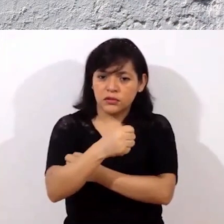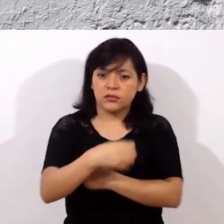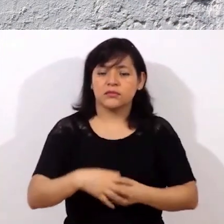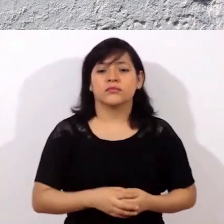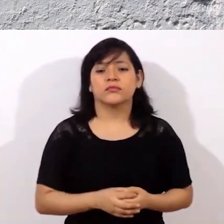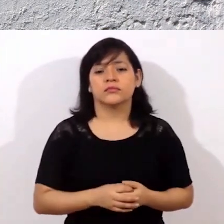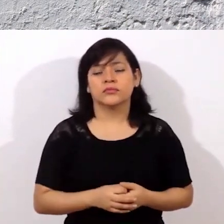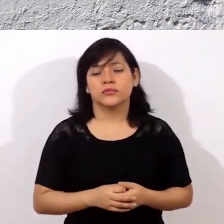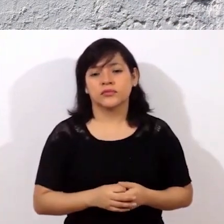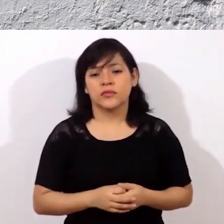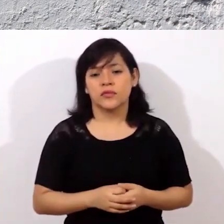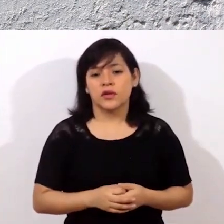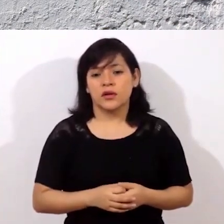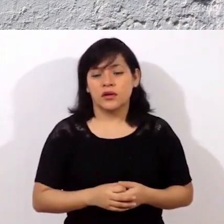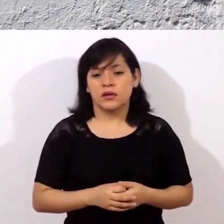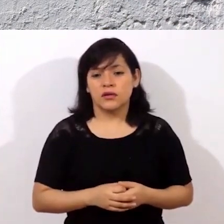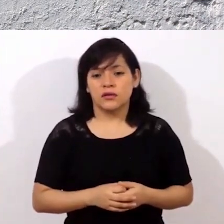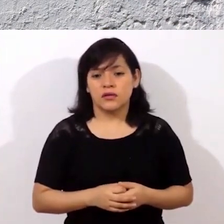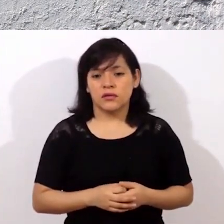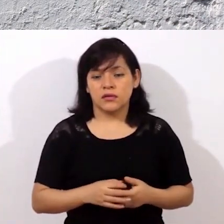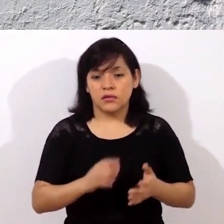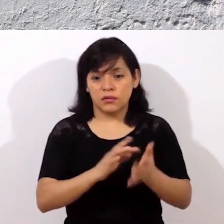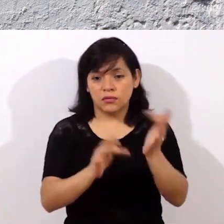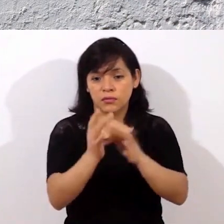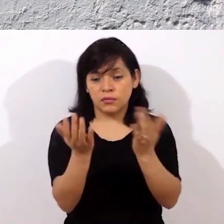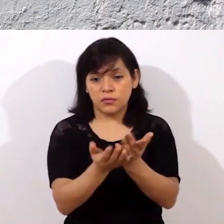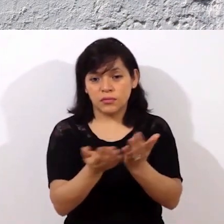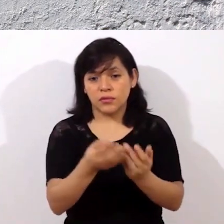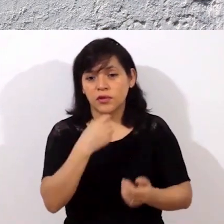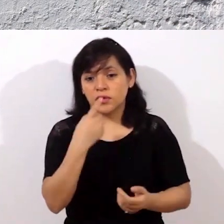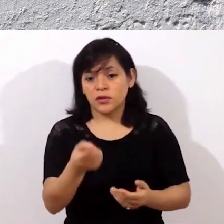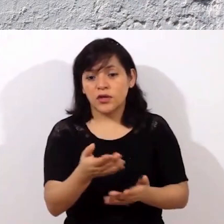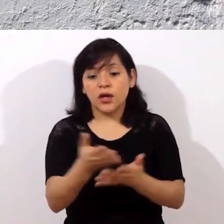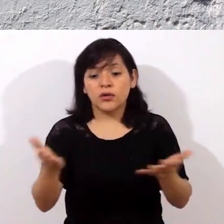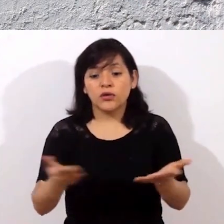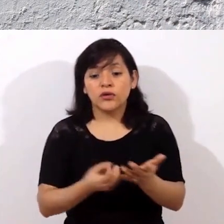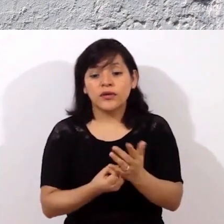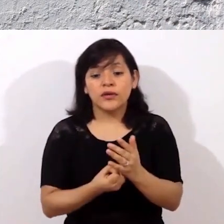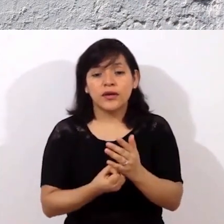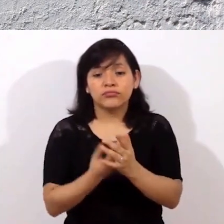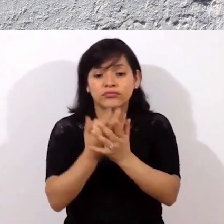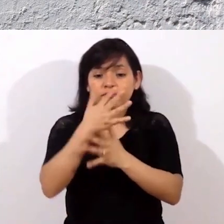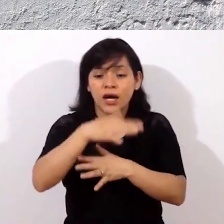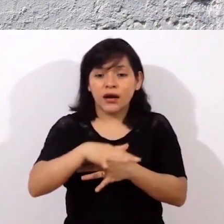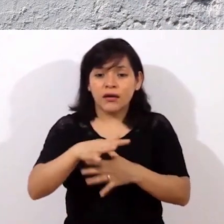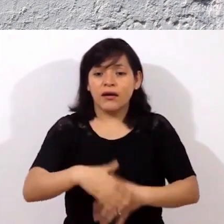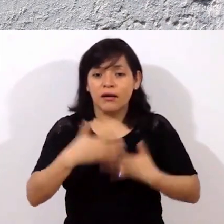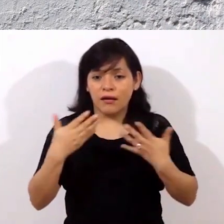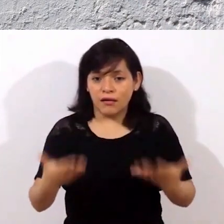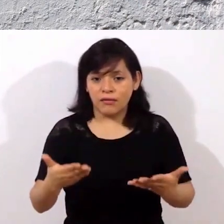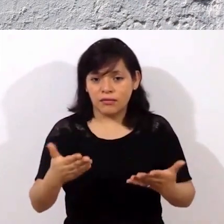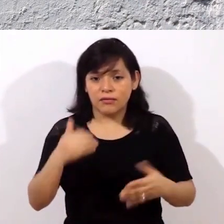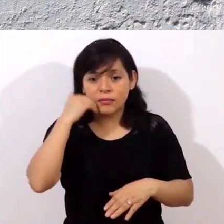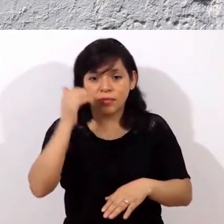donde abunda el pecado, sobreabunda la gracia. Y claro que Dios te ama. Claro que Dios nos ama a pesar